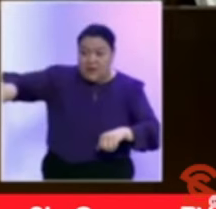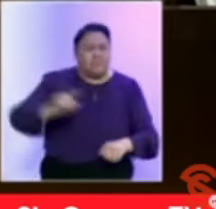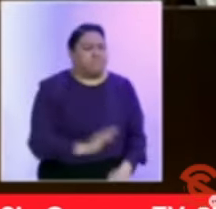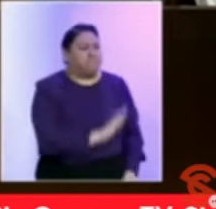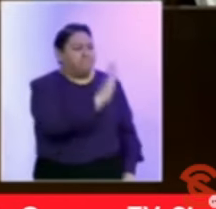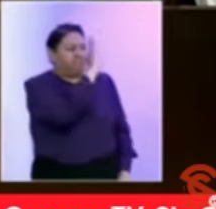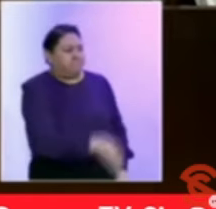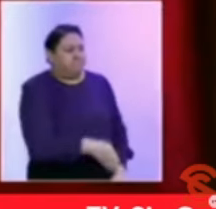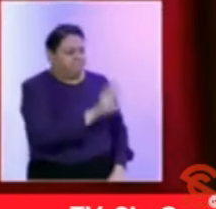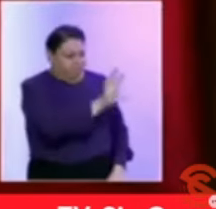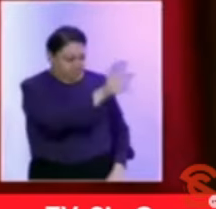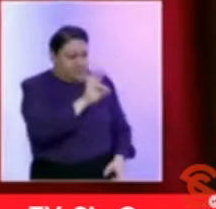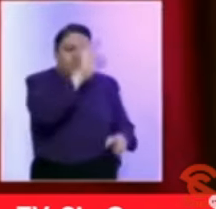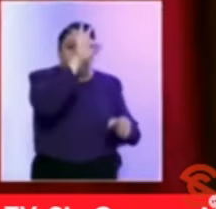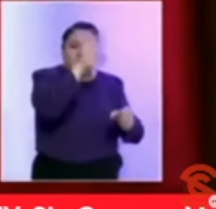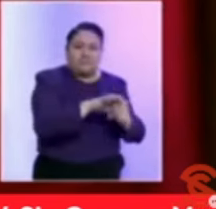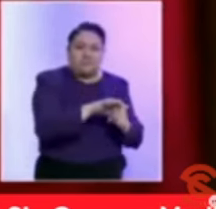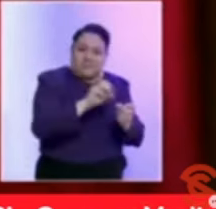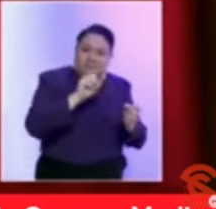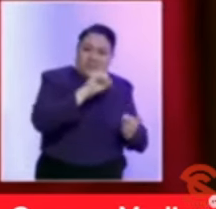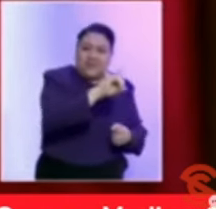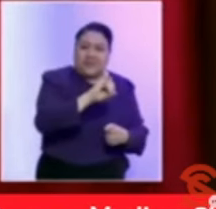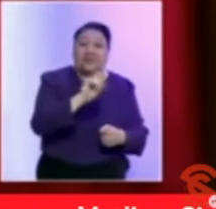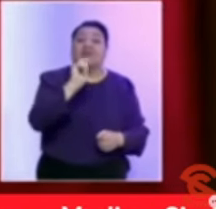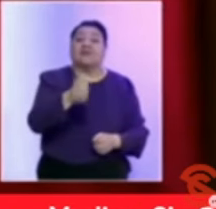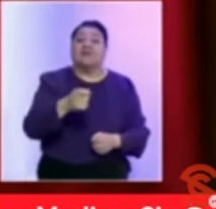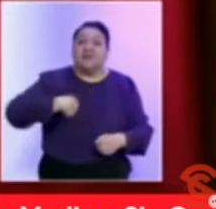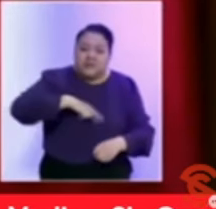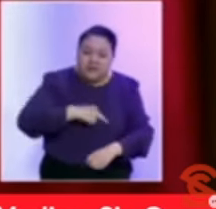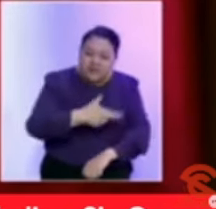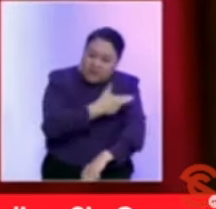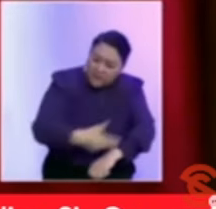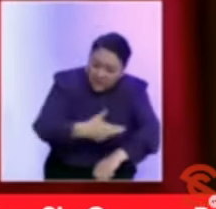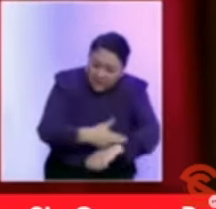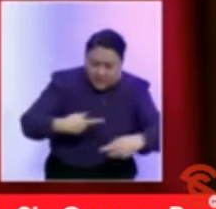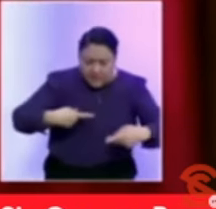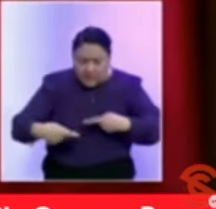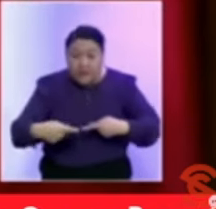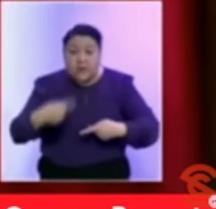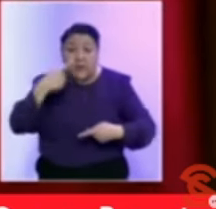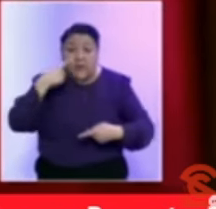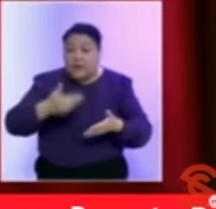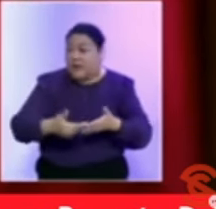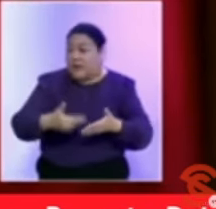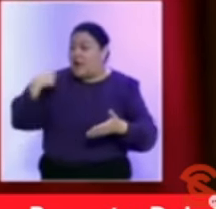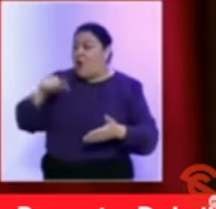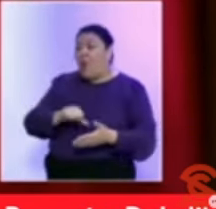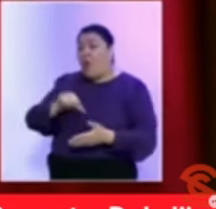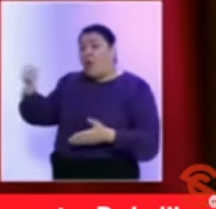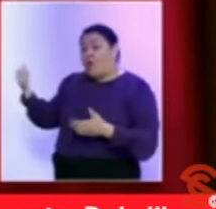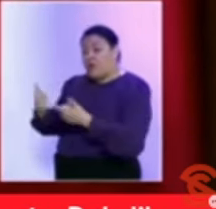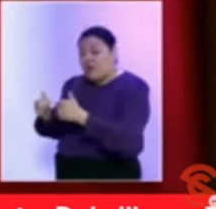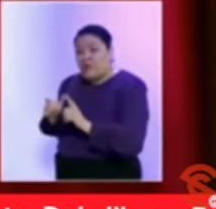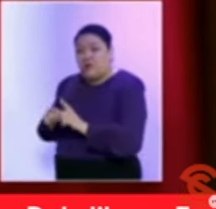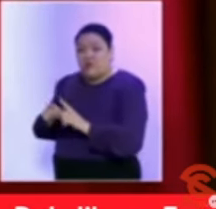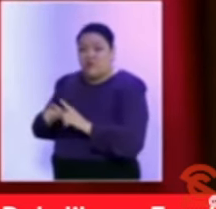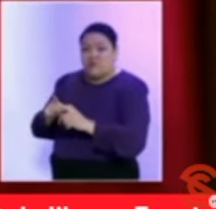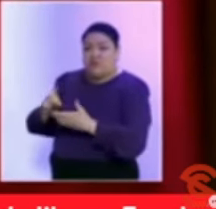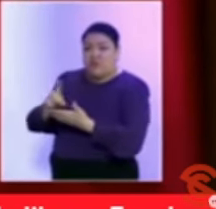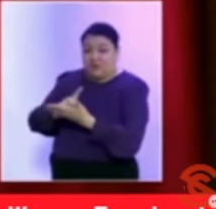voto lo haremos con estrategia no regresará la guerra contra el